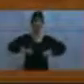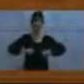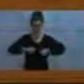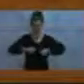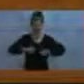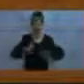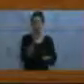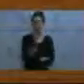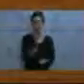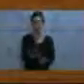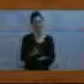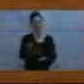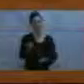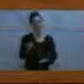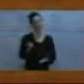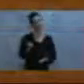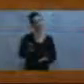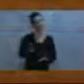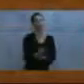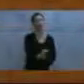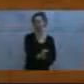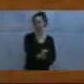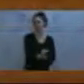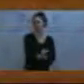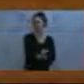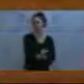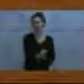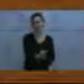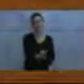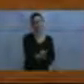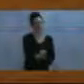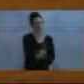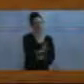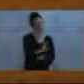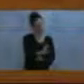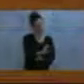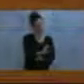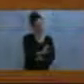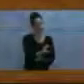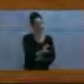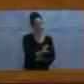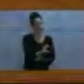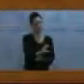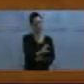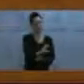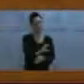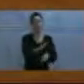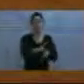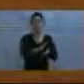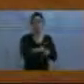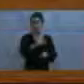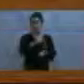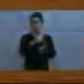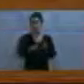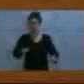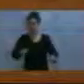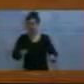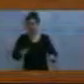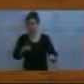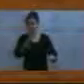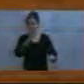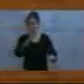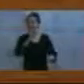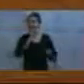destinar una partida presupuestaria importante para conseguir que las familias a las que hice